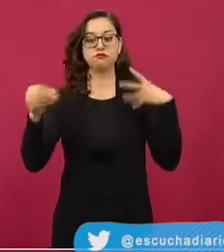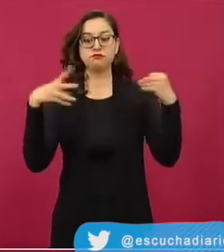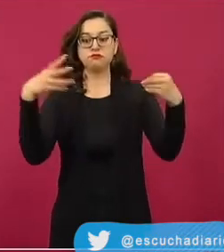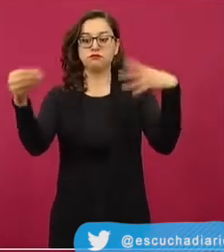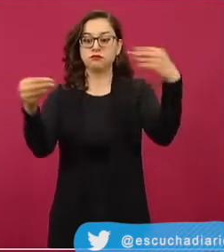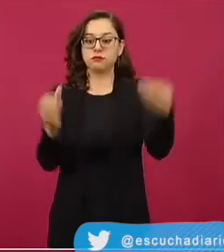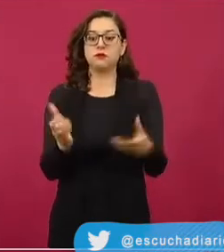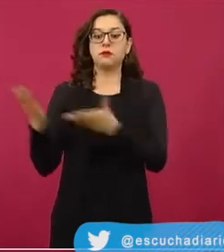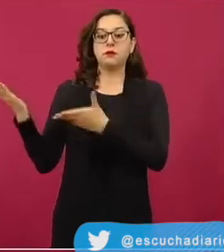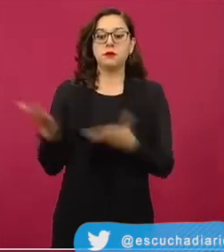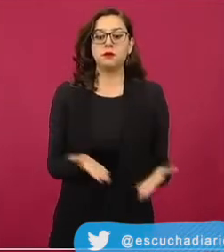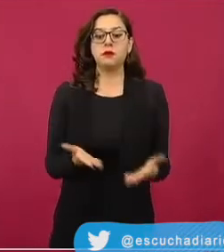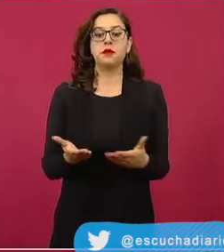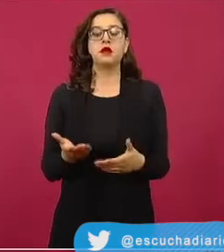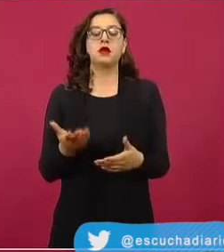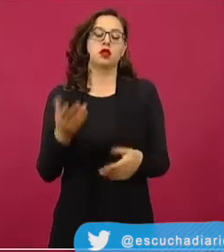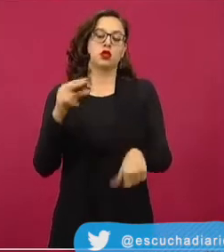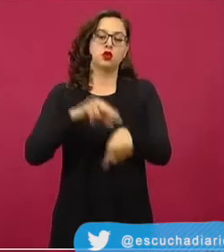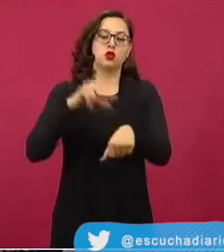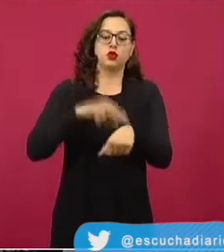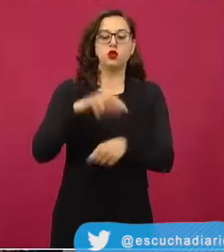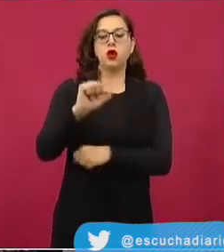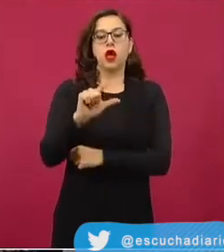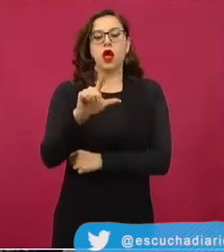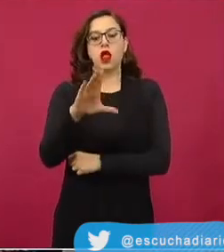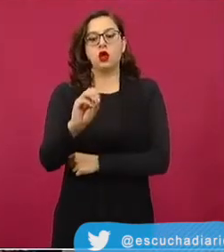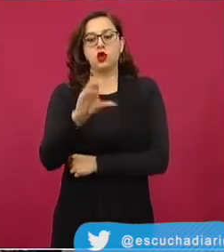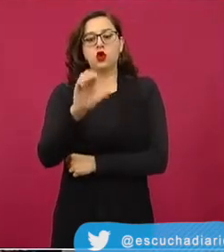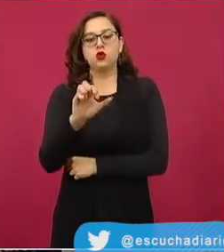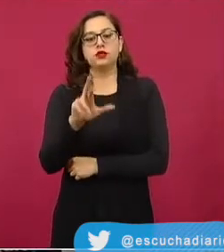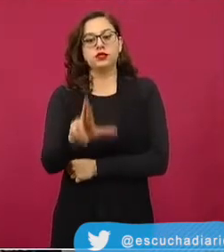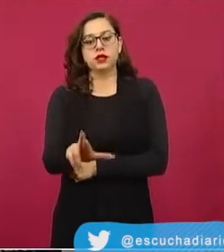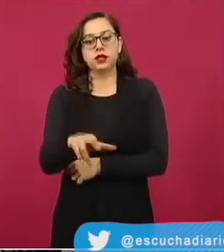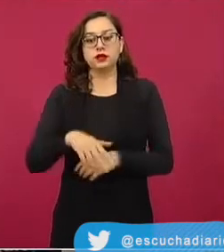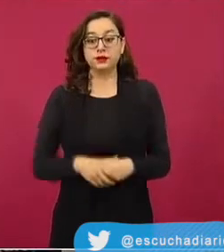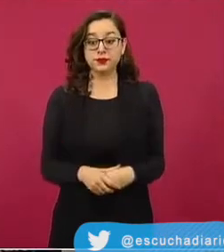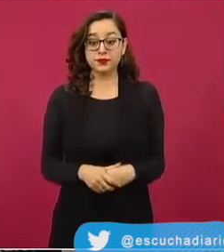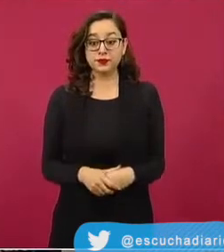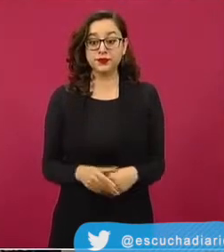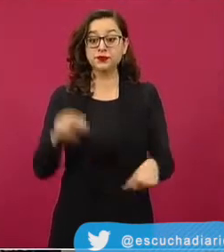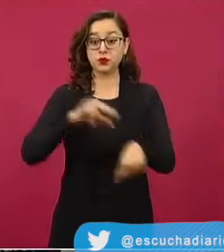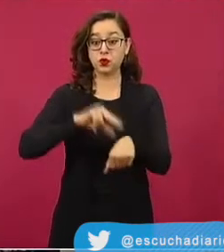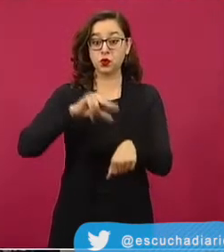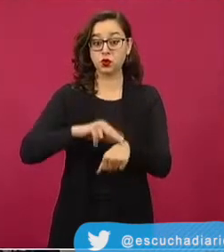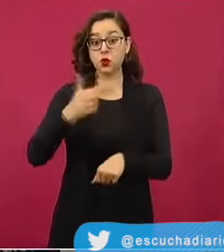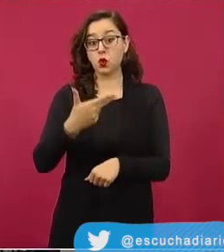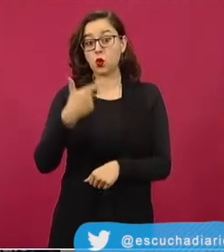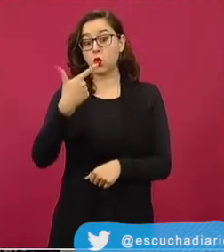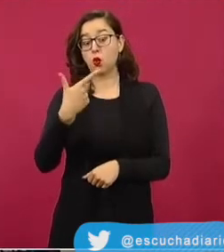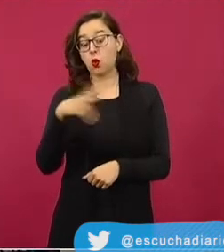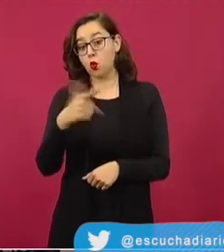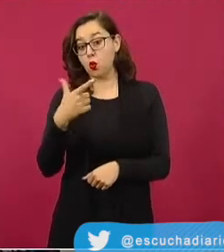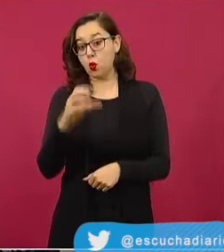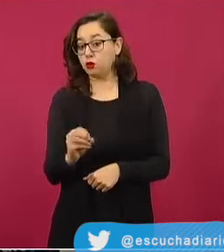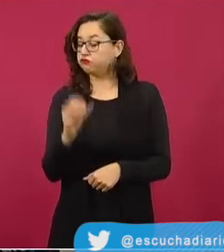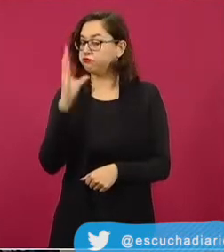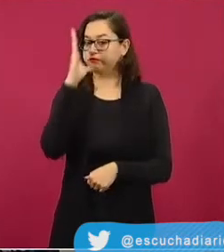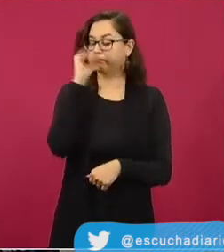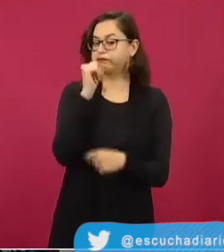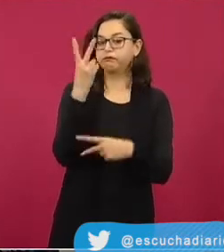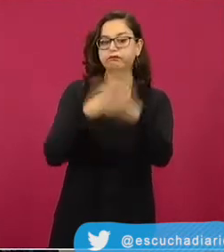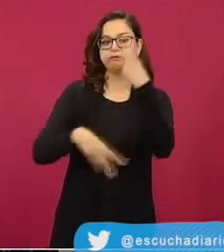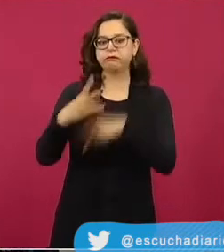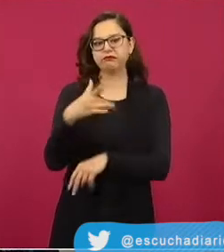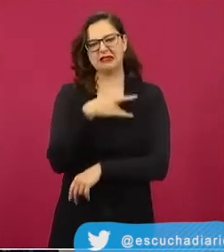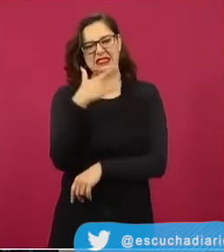de medicamentos para el primer trimestre de 2022 además también se confirmó que este sábado iniciará la aplicación de la